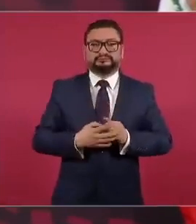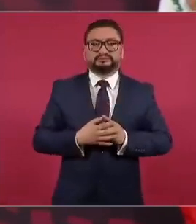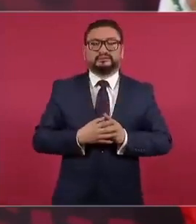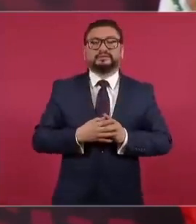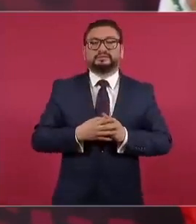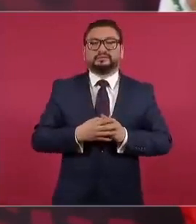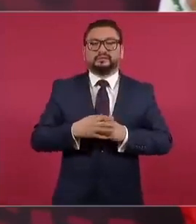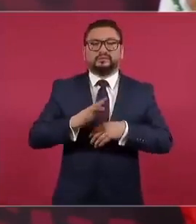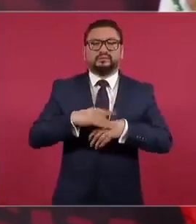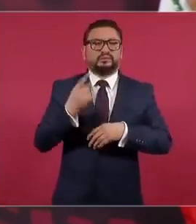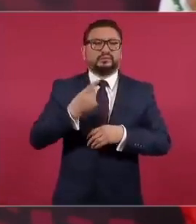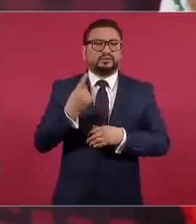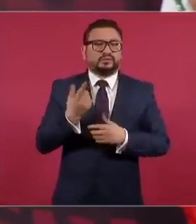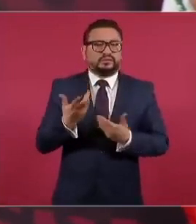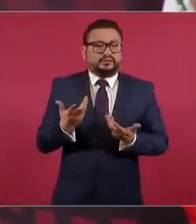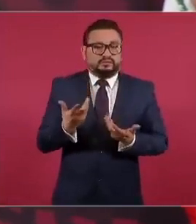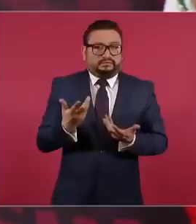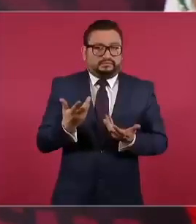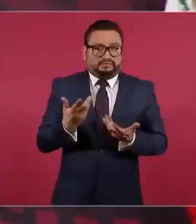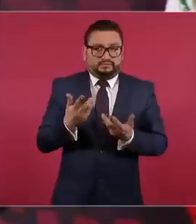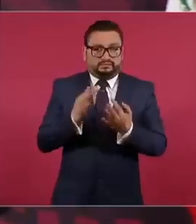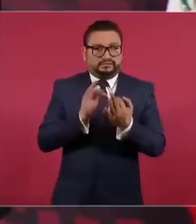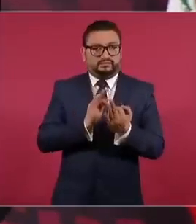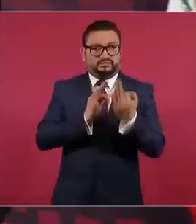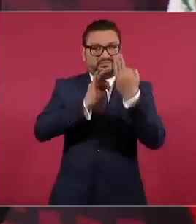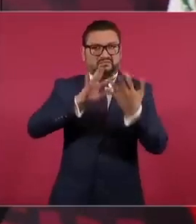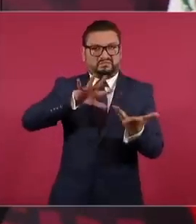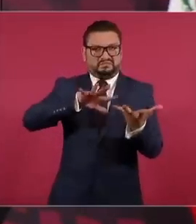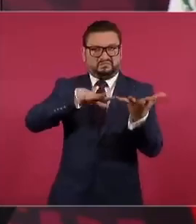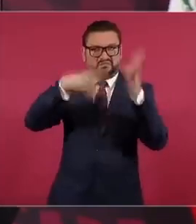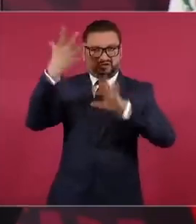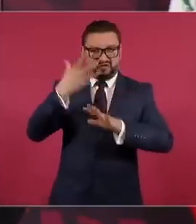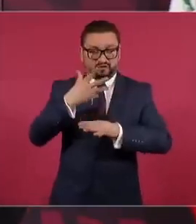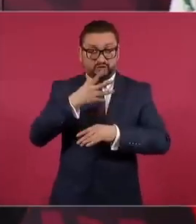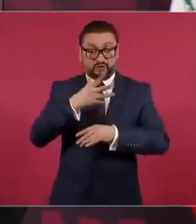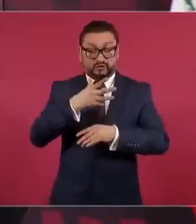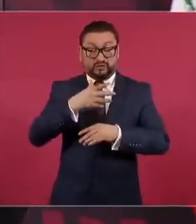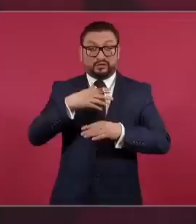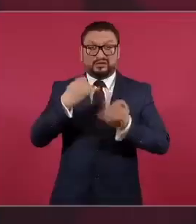Porque no se puede enfrentar la violencia con la violencia.